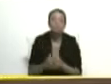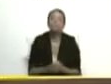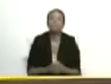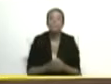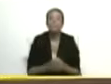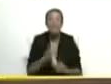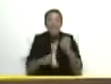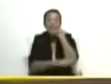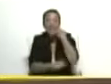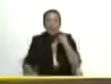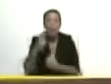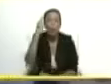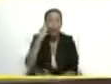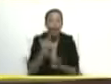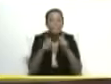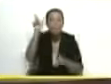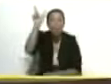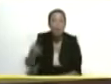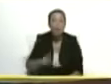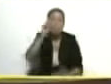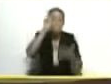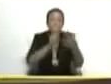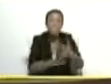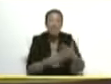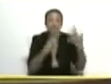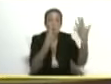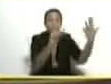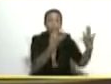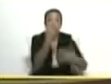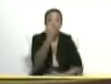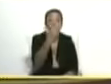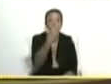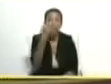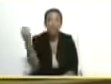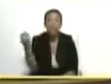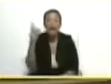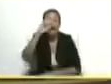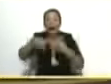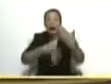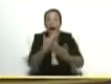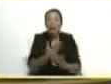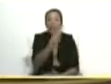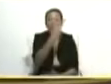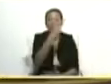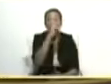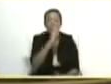Desde la traición a Bolívar, 1830, al año 2000,